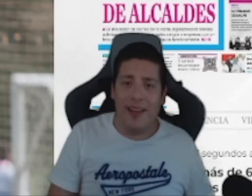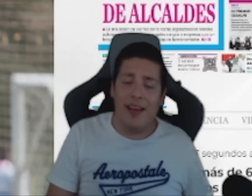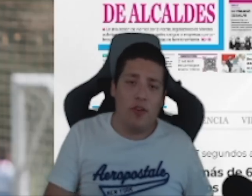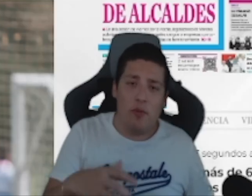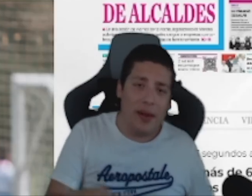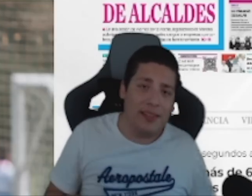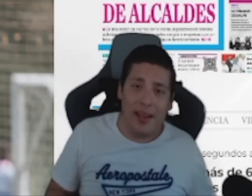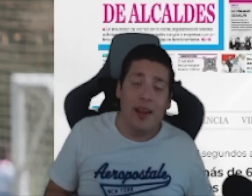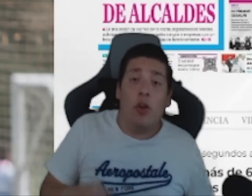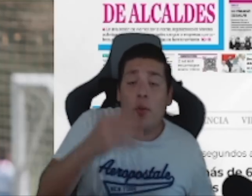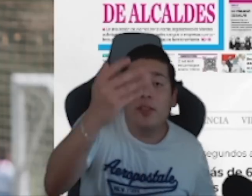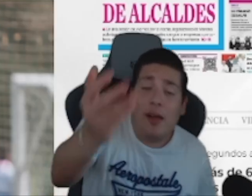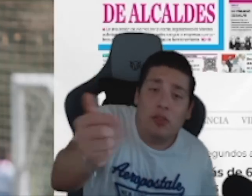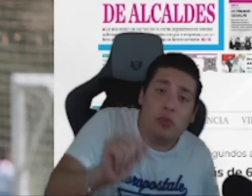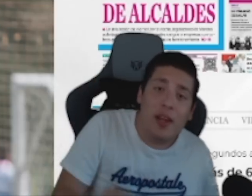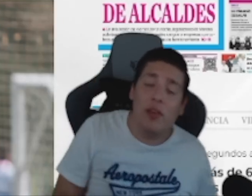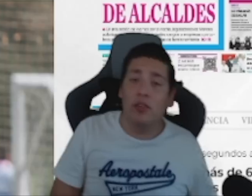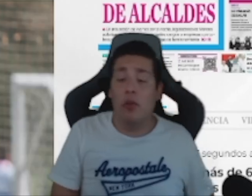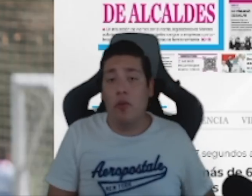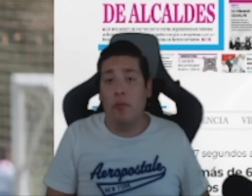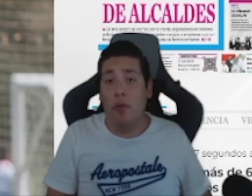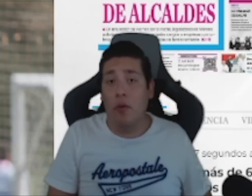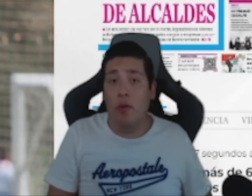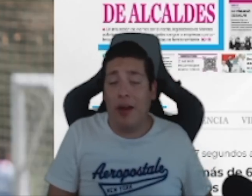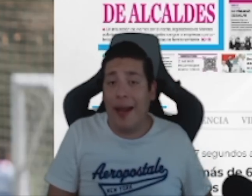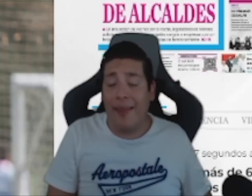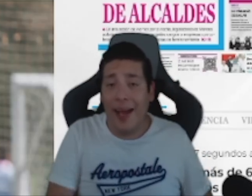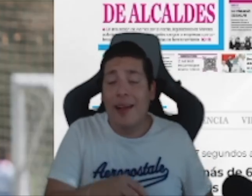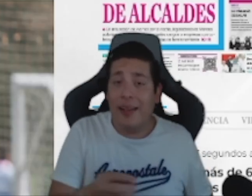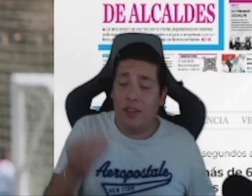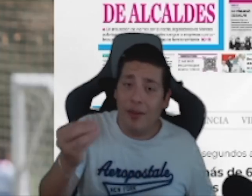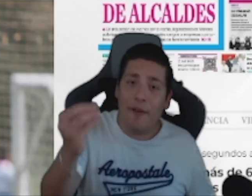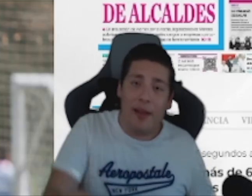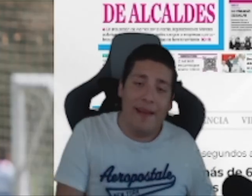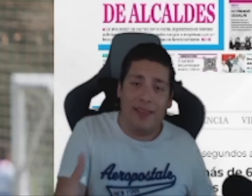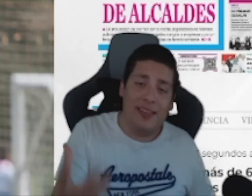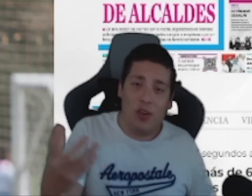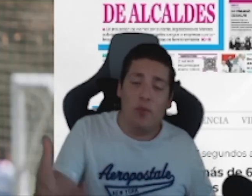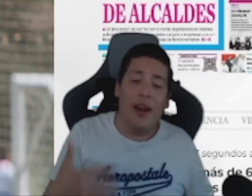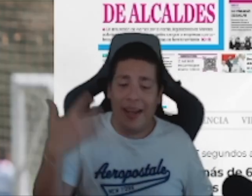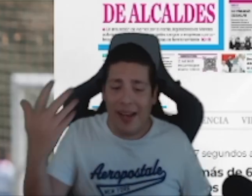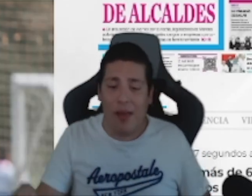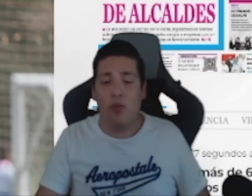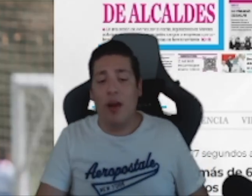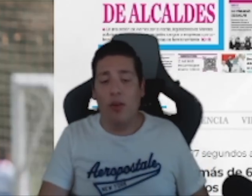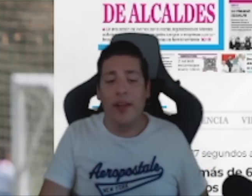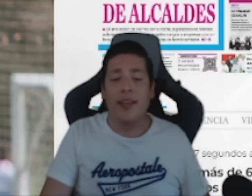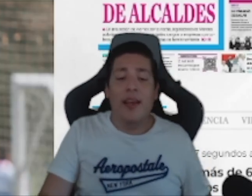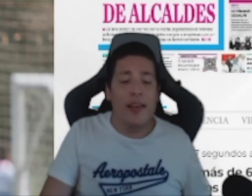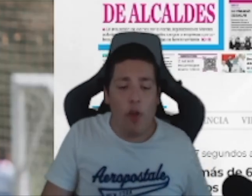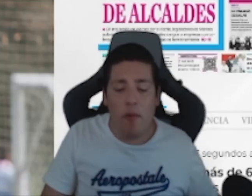Argentina, como Brasil, como Estados Unidos o como Canadá, que son referentes de cómo han generado